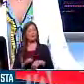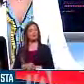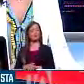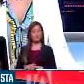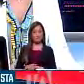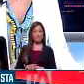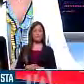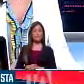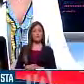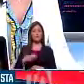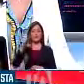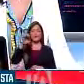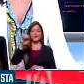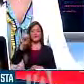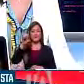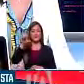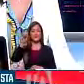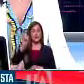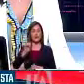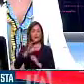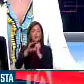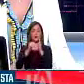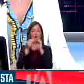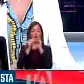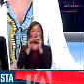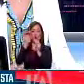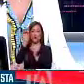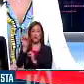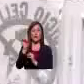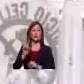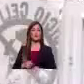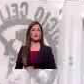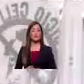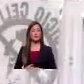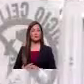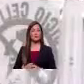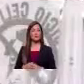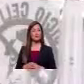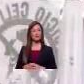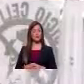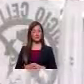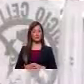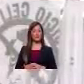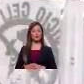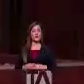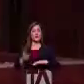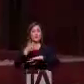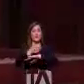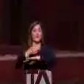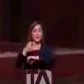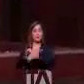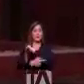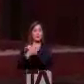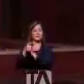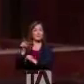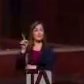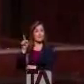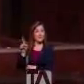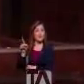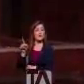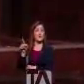arremetió contra la Revolución Ciudadana. Empezamos. Fue pedido por el... Previo a la censura de Pablo Celi,